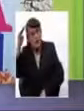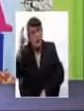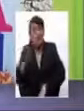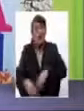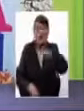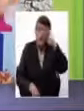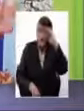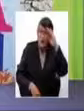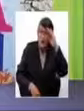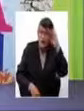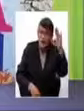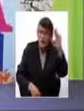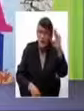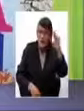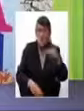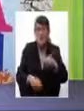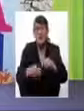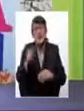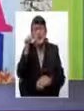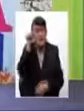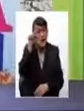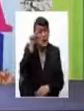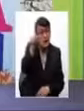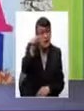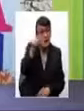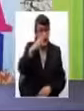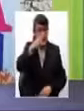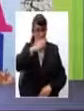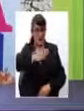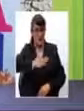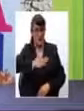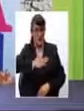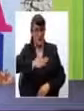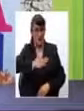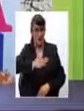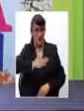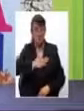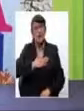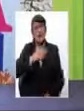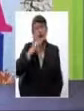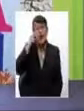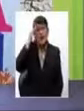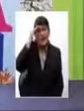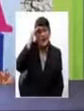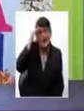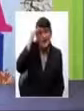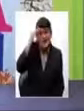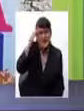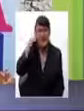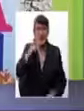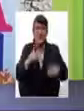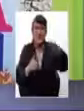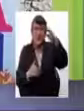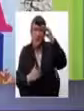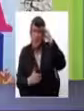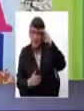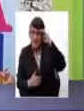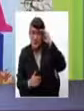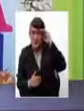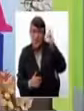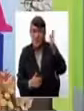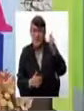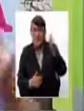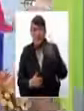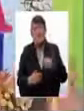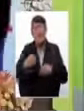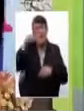quedado? Porque se suponía que tenía que darnos conexión irrestricta dentro de todo el territorio nacional con precios